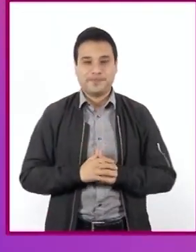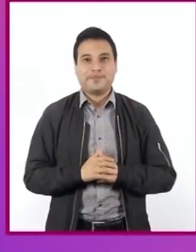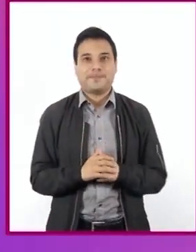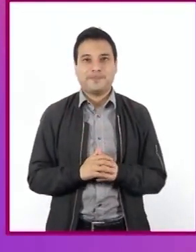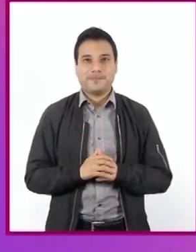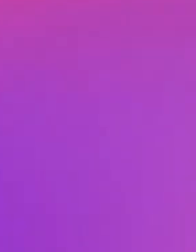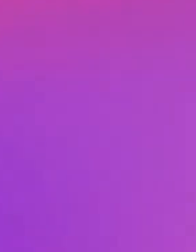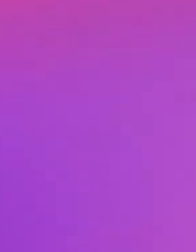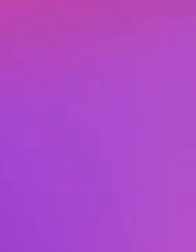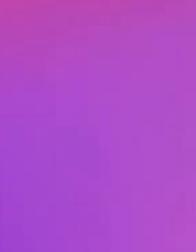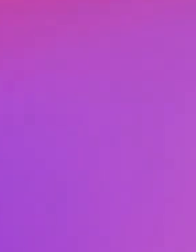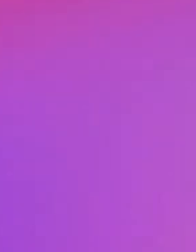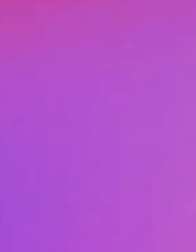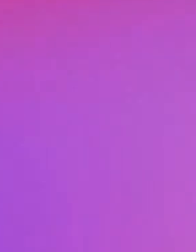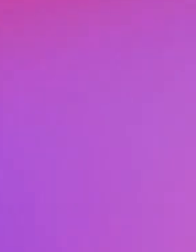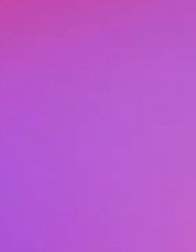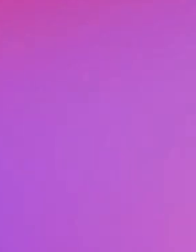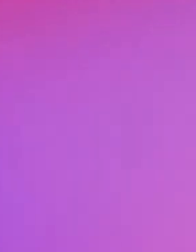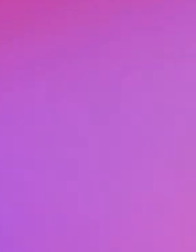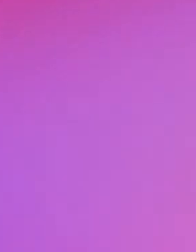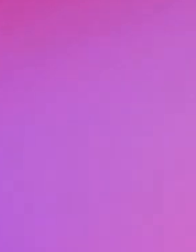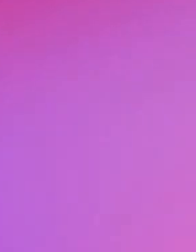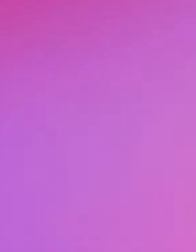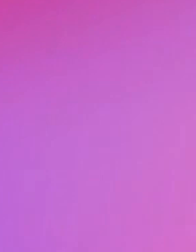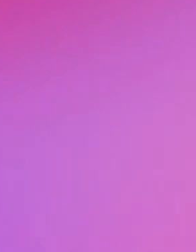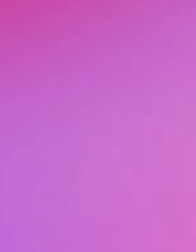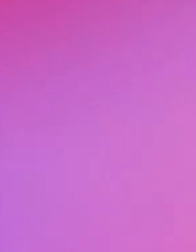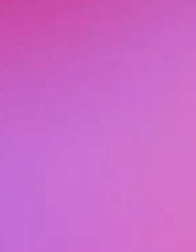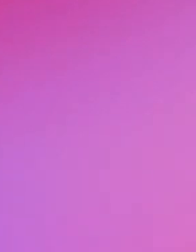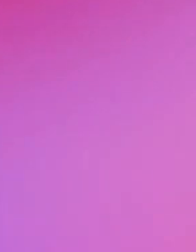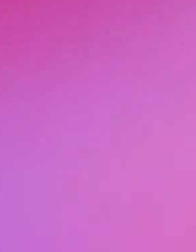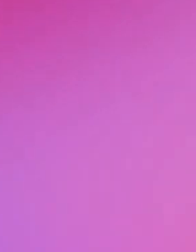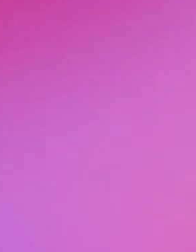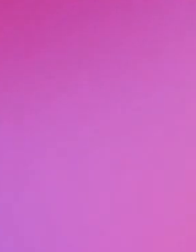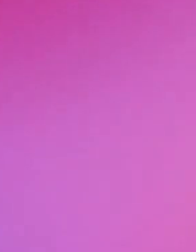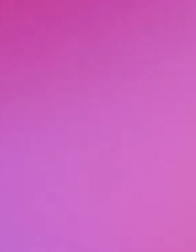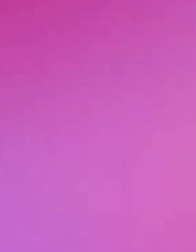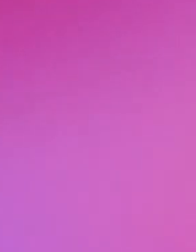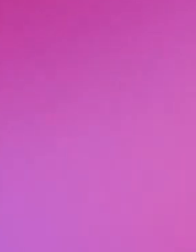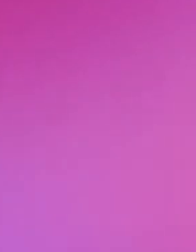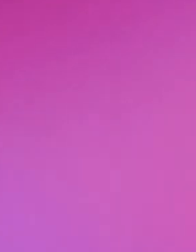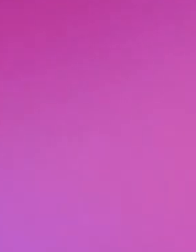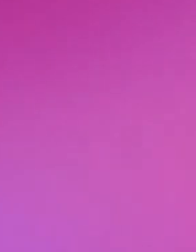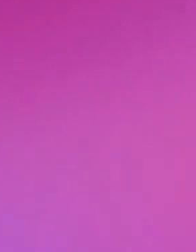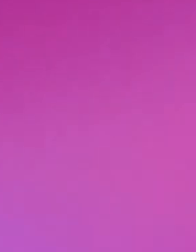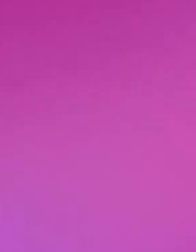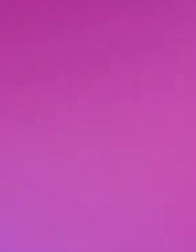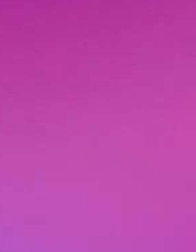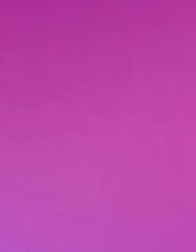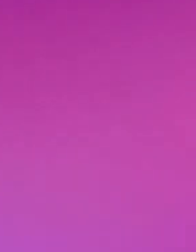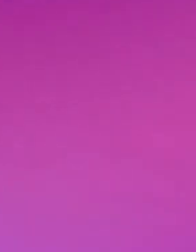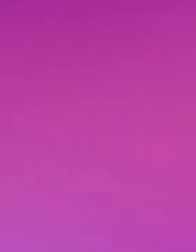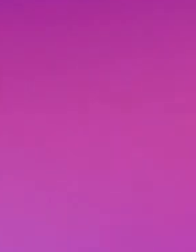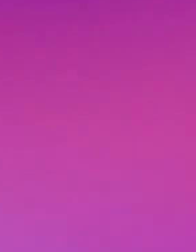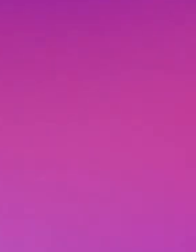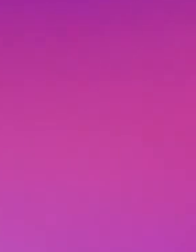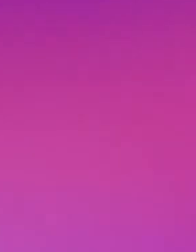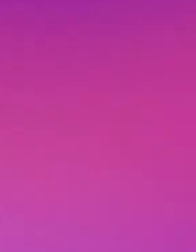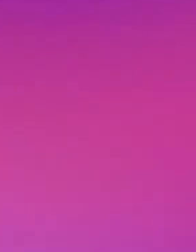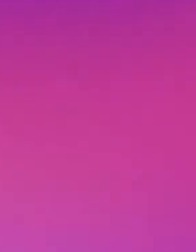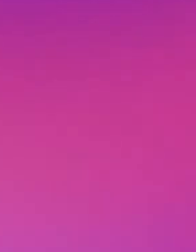Si tienes dudas o necesitas ayuda, llama al Centro de Apoyo Pedagógico a Distancia. El número de teléfono para secundaria es